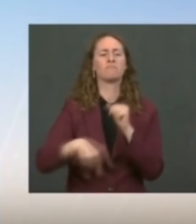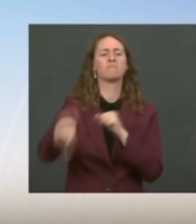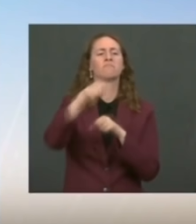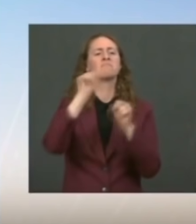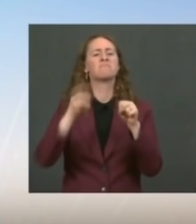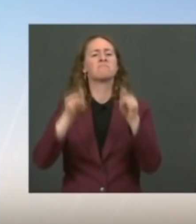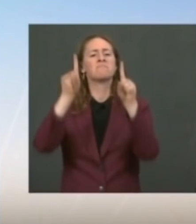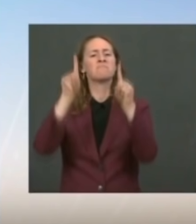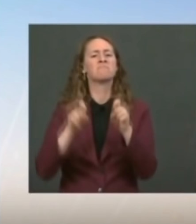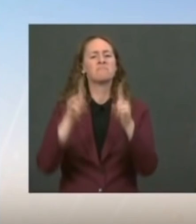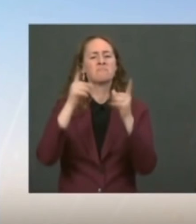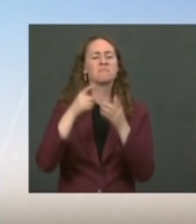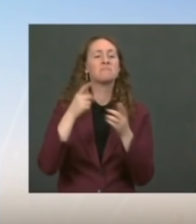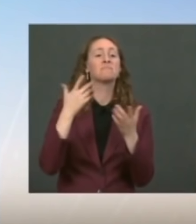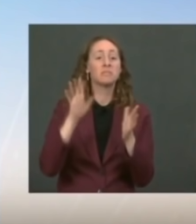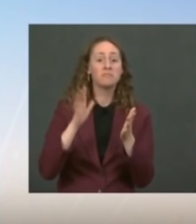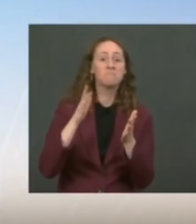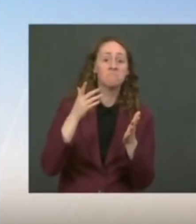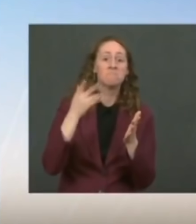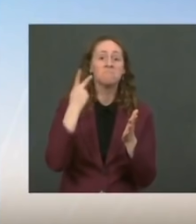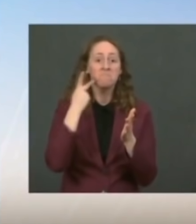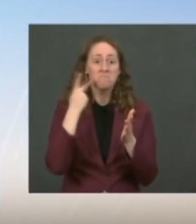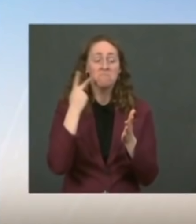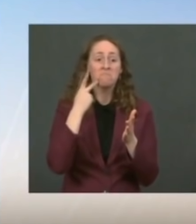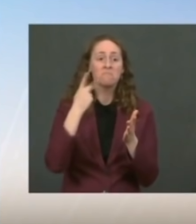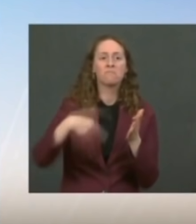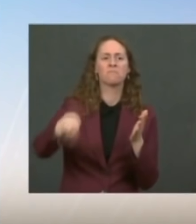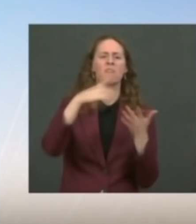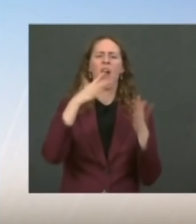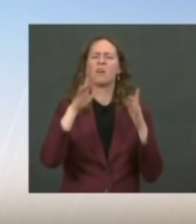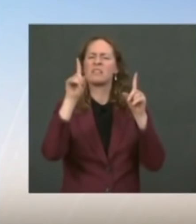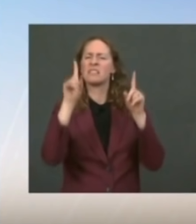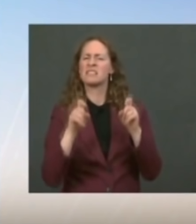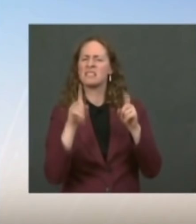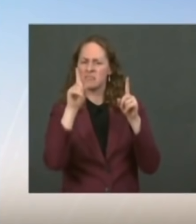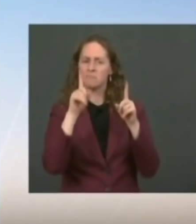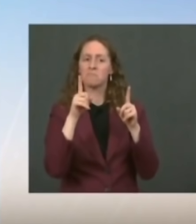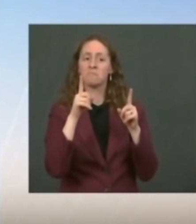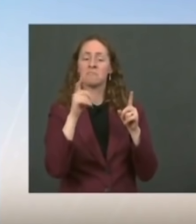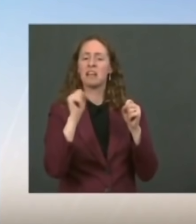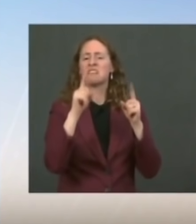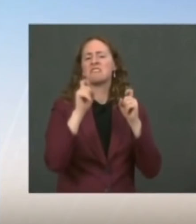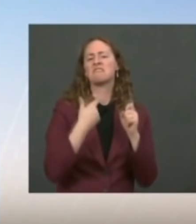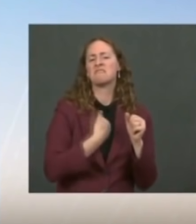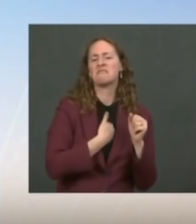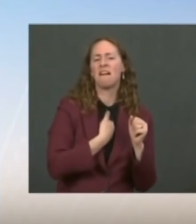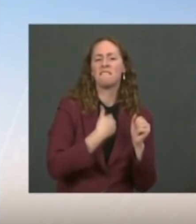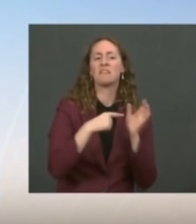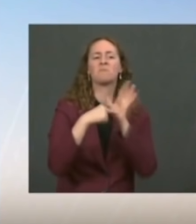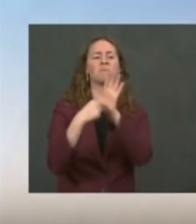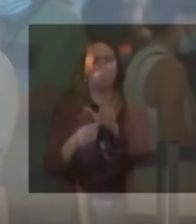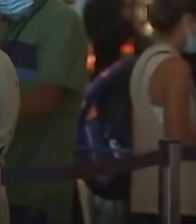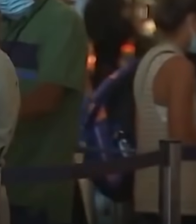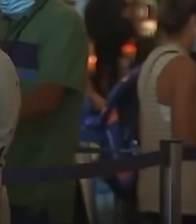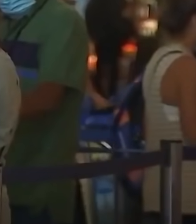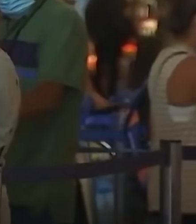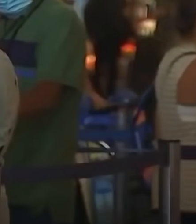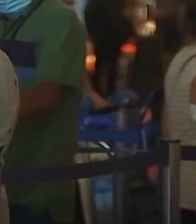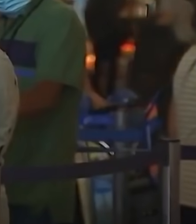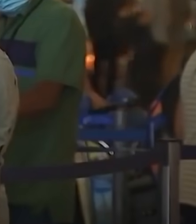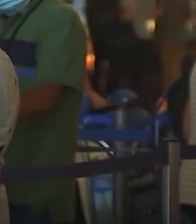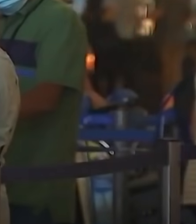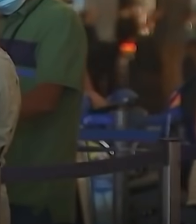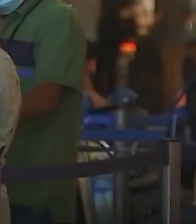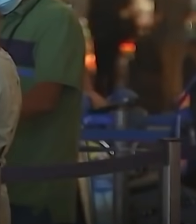una vez que lleguen a terreno estadounidense. Esa exigencia también es para los niños que no están inoculados. Según